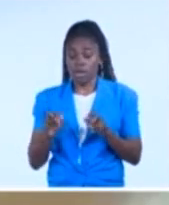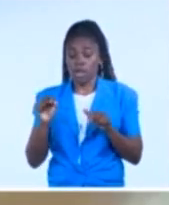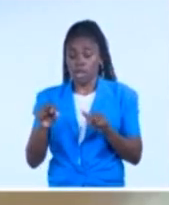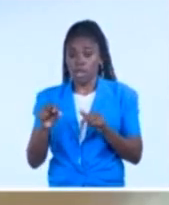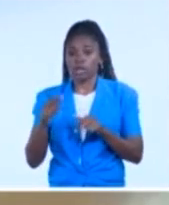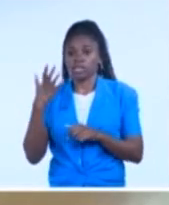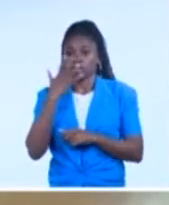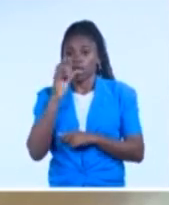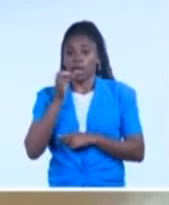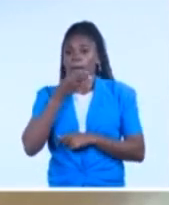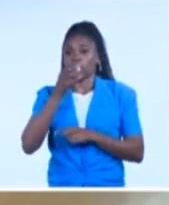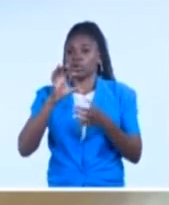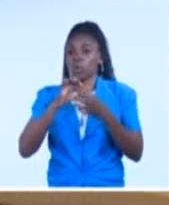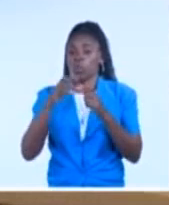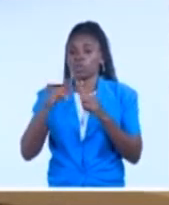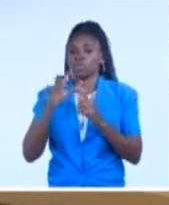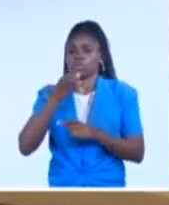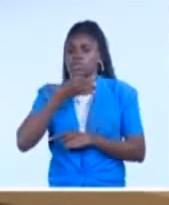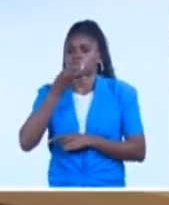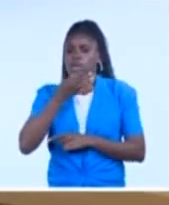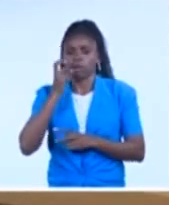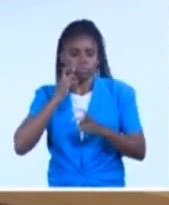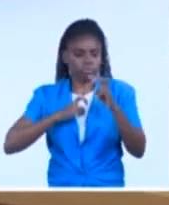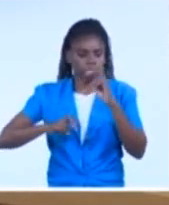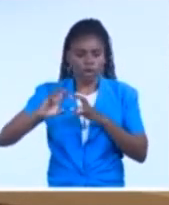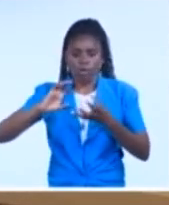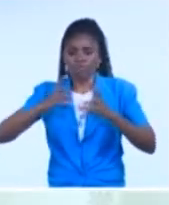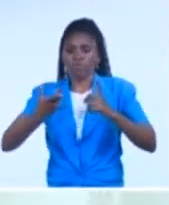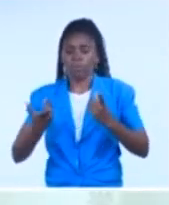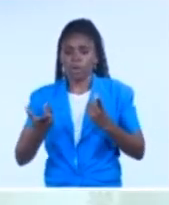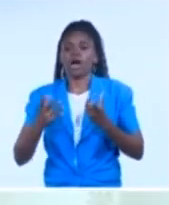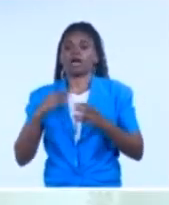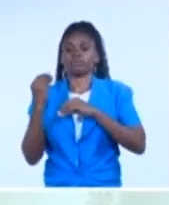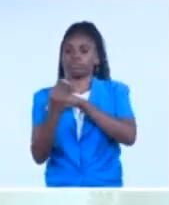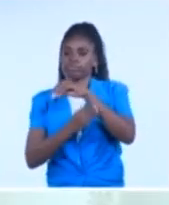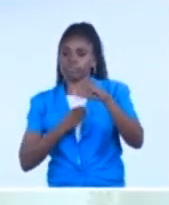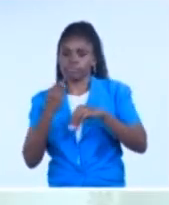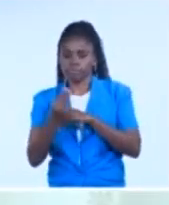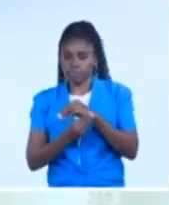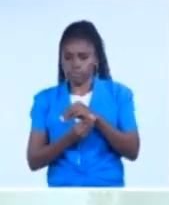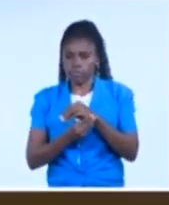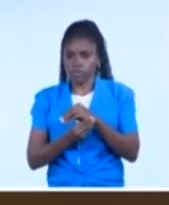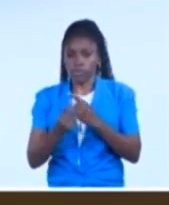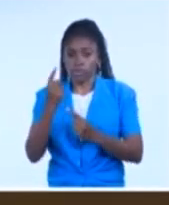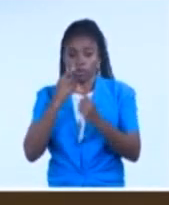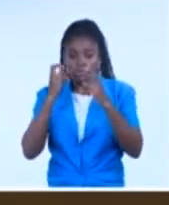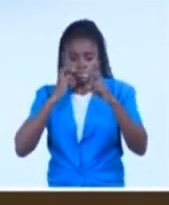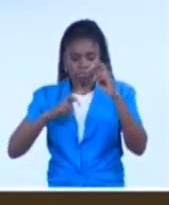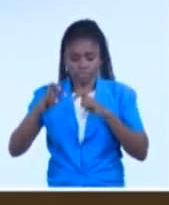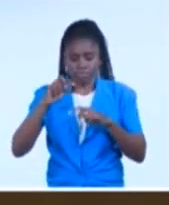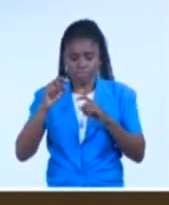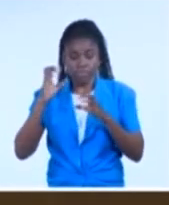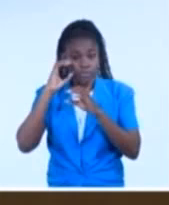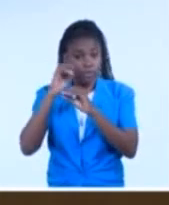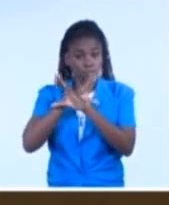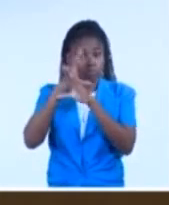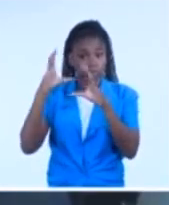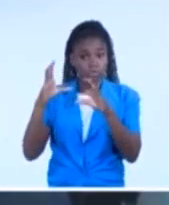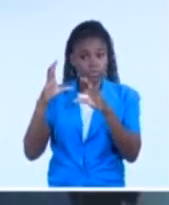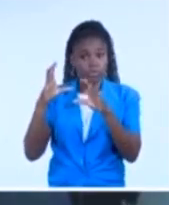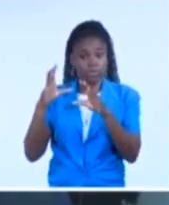Salud en Guantánamo se pronunció por la búsqueda de estrategias de transformación con respaldo de la investigación científica